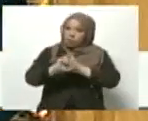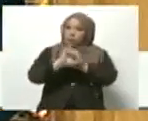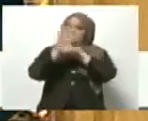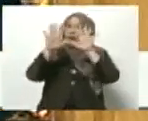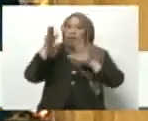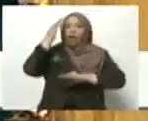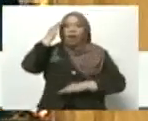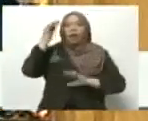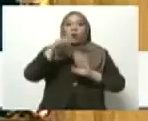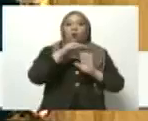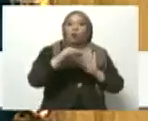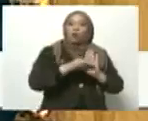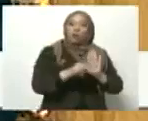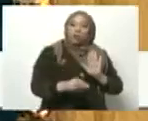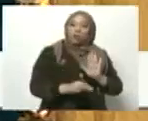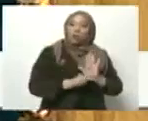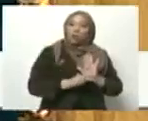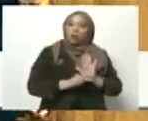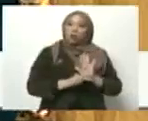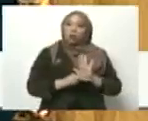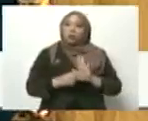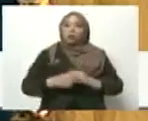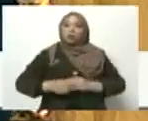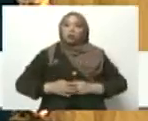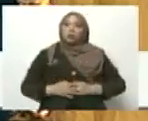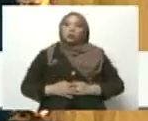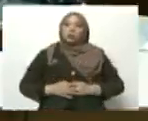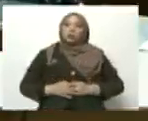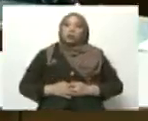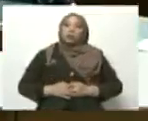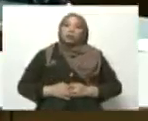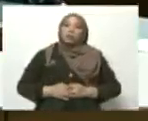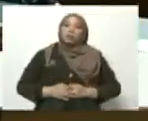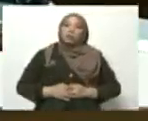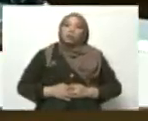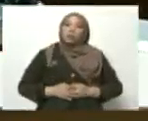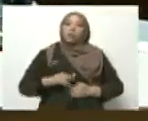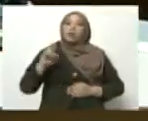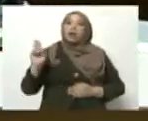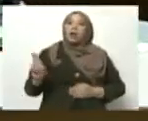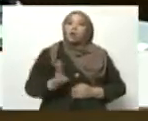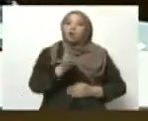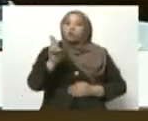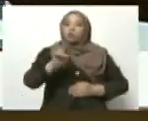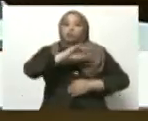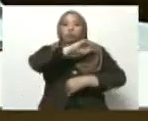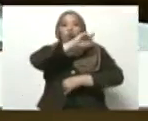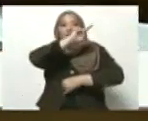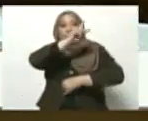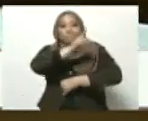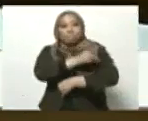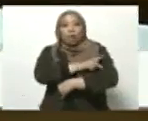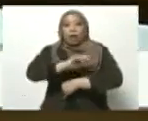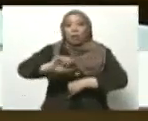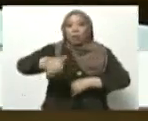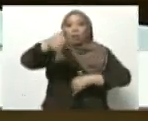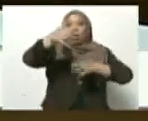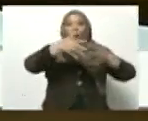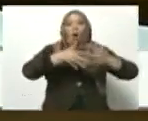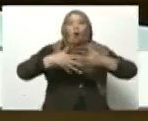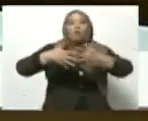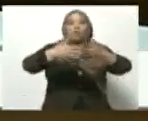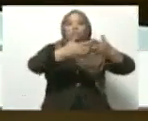él, se tratan de el uso masivo del poder económico de Estados